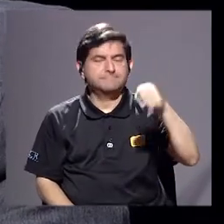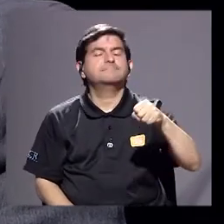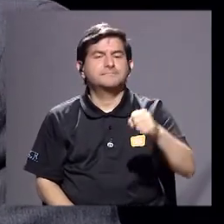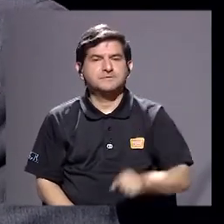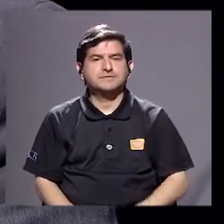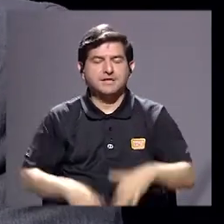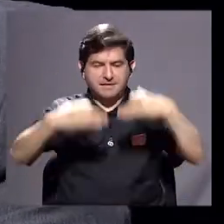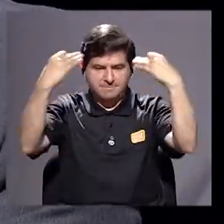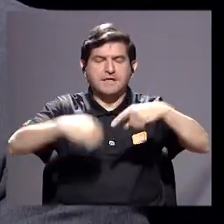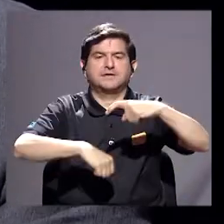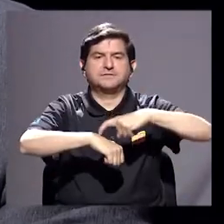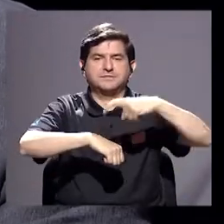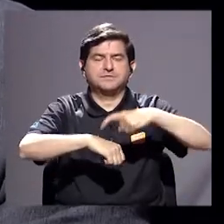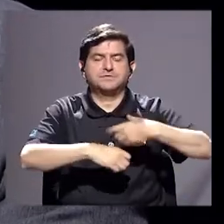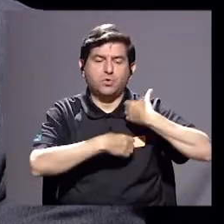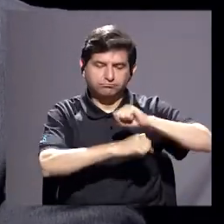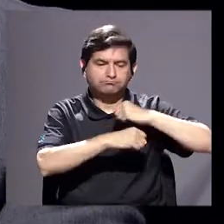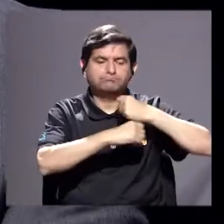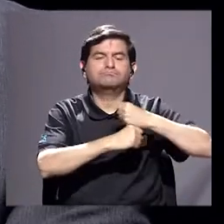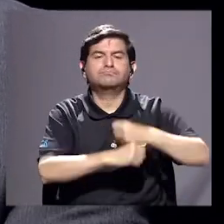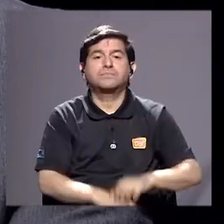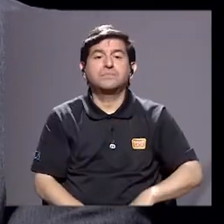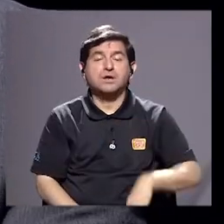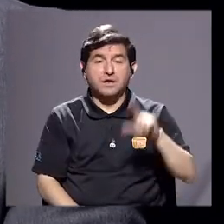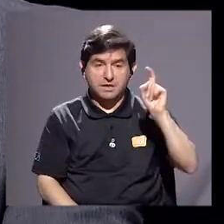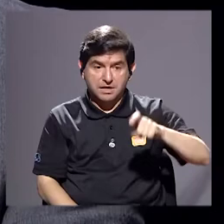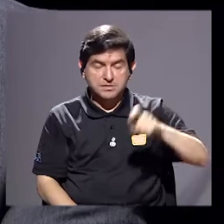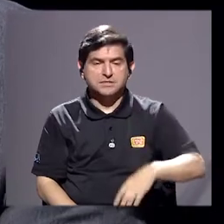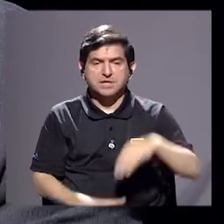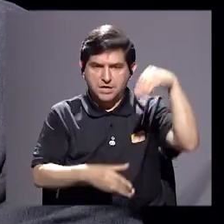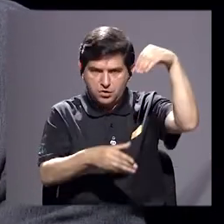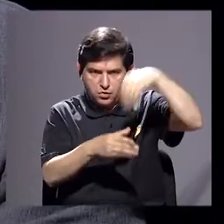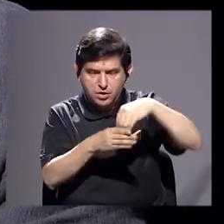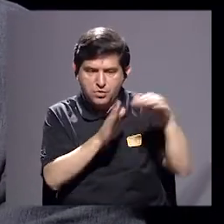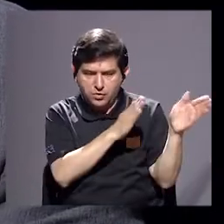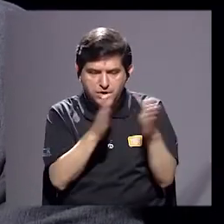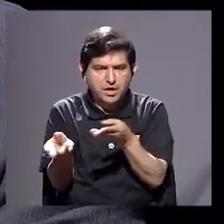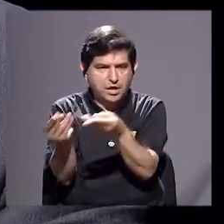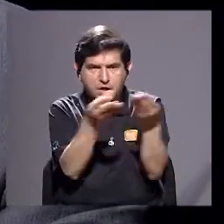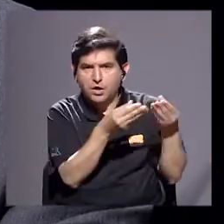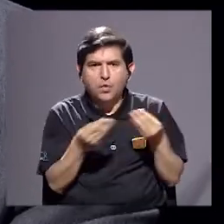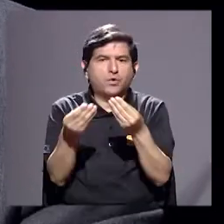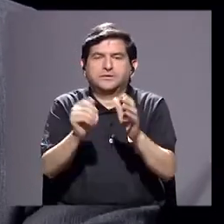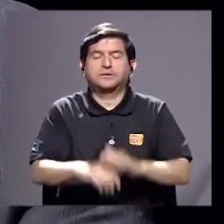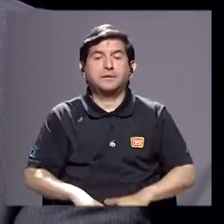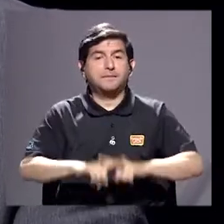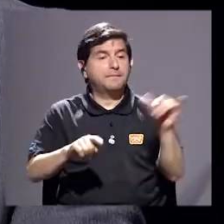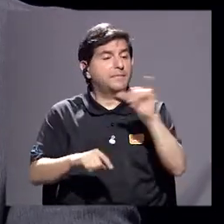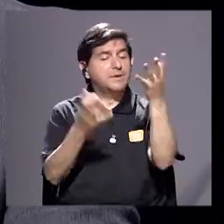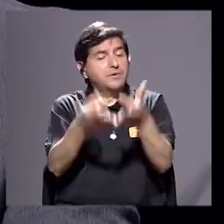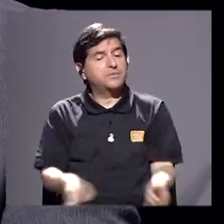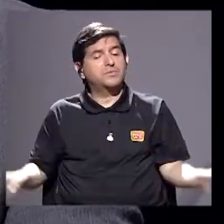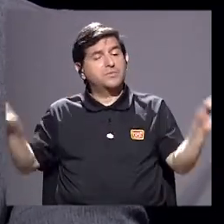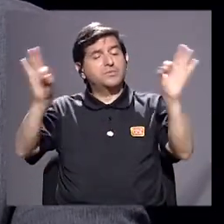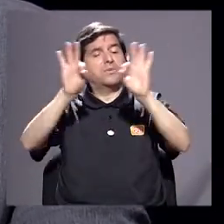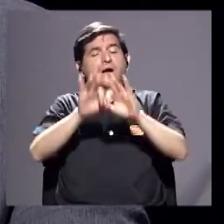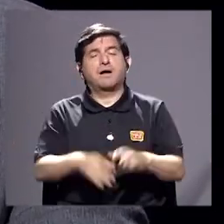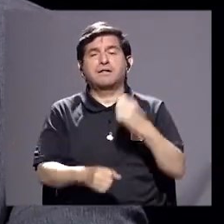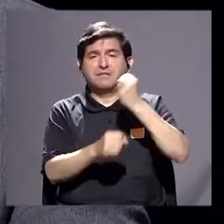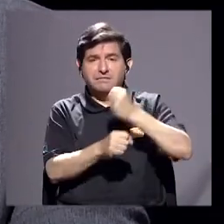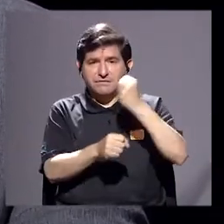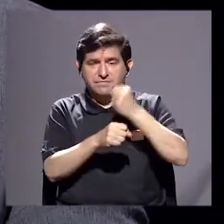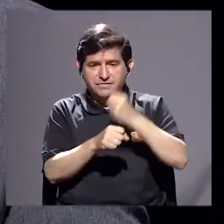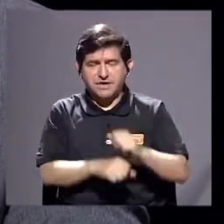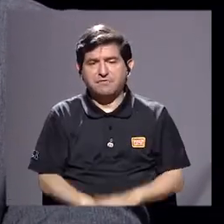la toma de decisiones a nivel municipal y que deben ser considerados en estos elementos de ordenamiento territorial pero también importante mencionar que estamos trabajando